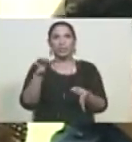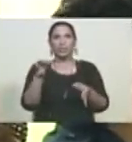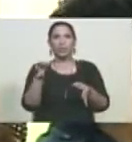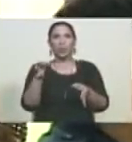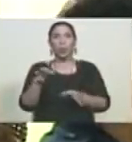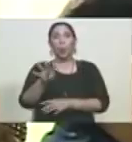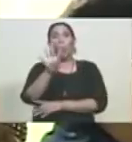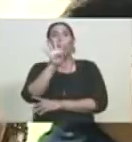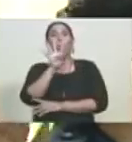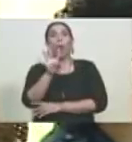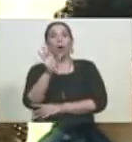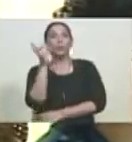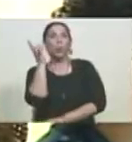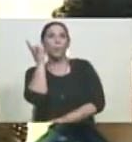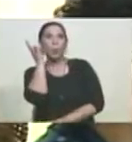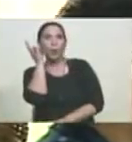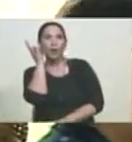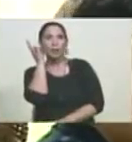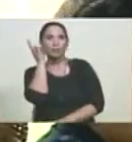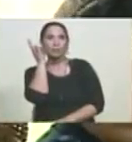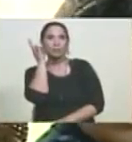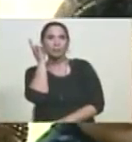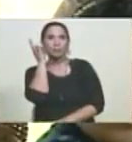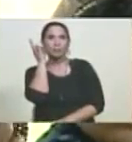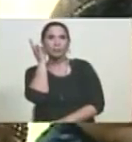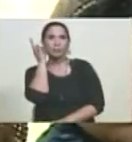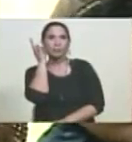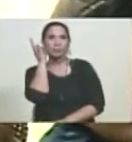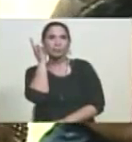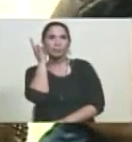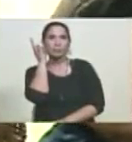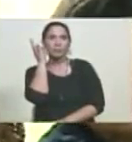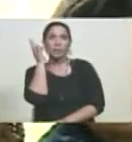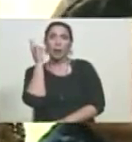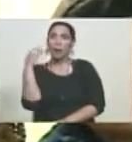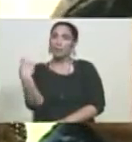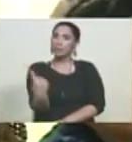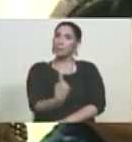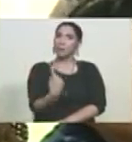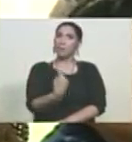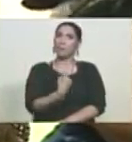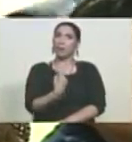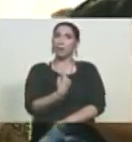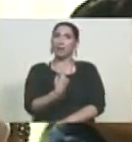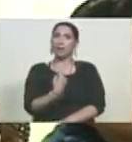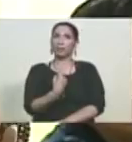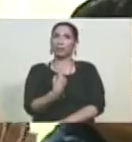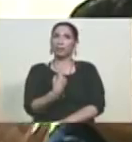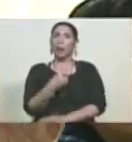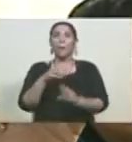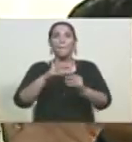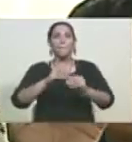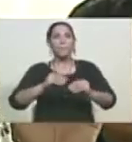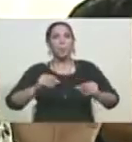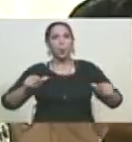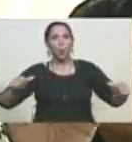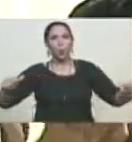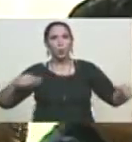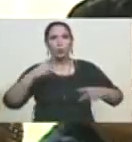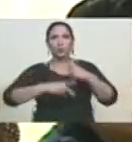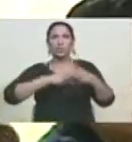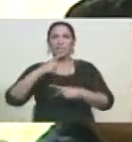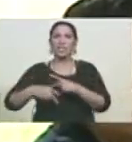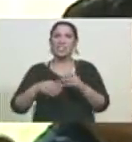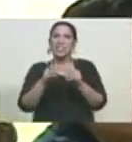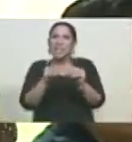aquí 4 femeninas de 11. Por el simplemente hecho de querer producir unas tierras que estaban totalmente